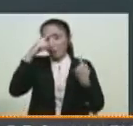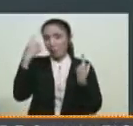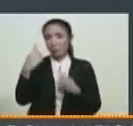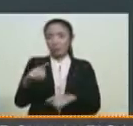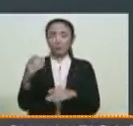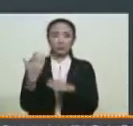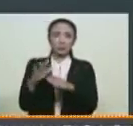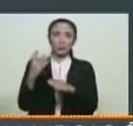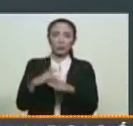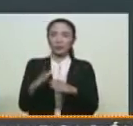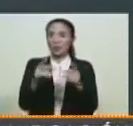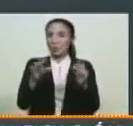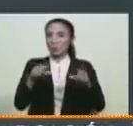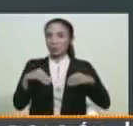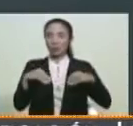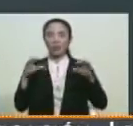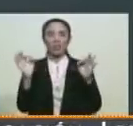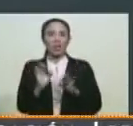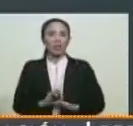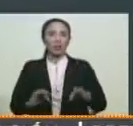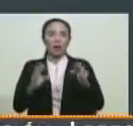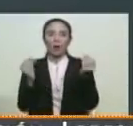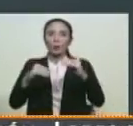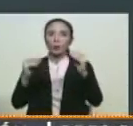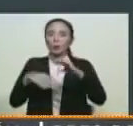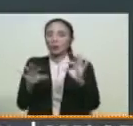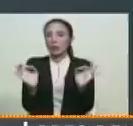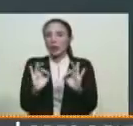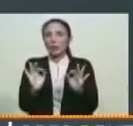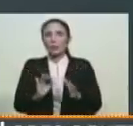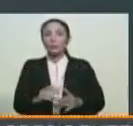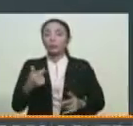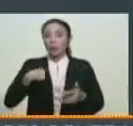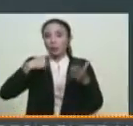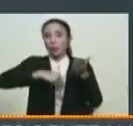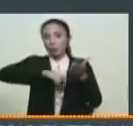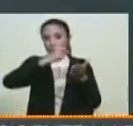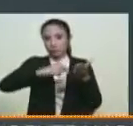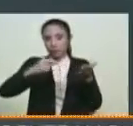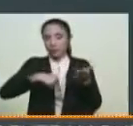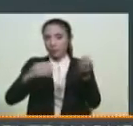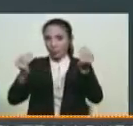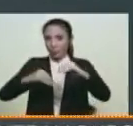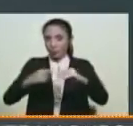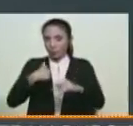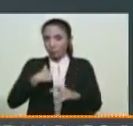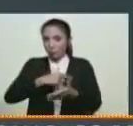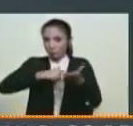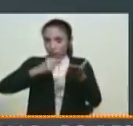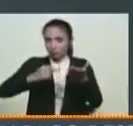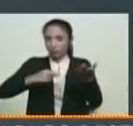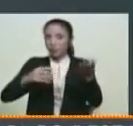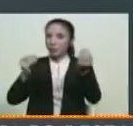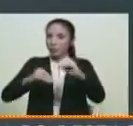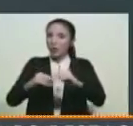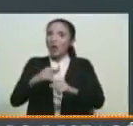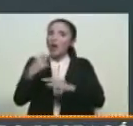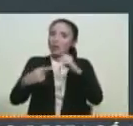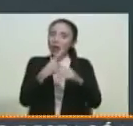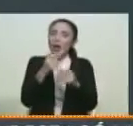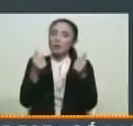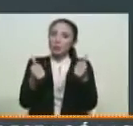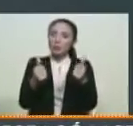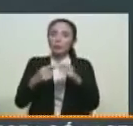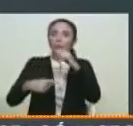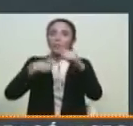y no aceptaron el acuerdo que ya habían consensuado. Yo firmé el acuerdo y dije, vamos a cumplirlo. Y luego volvimos a negociar, a